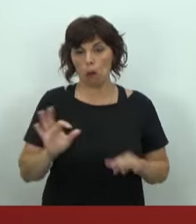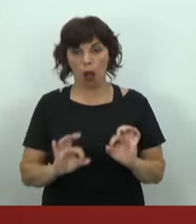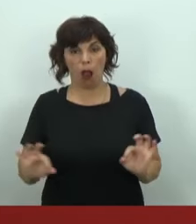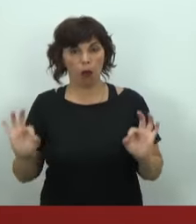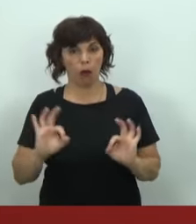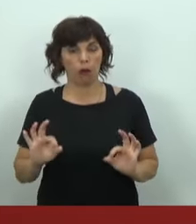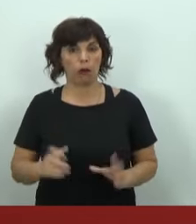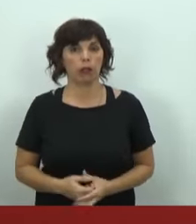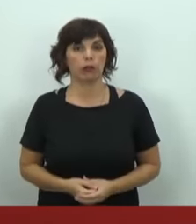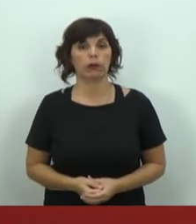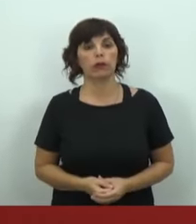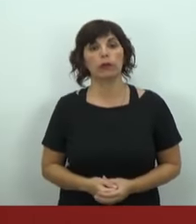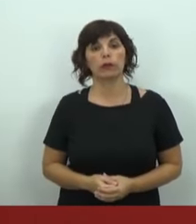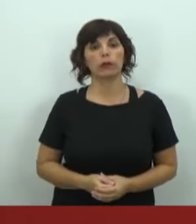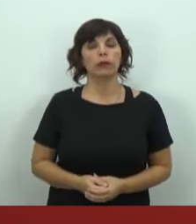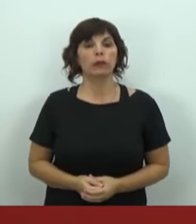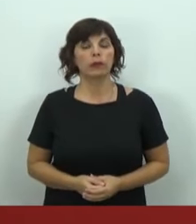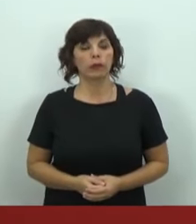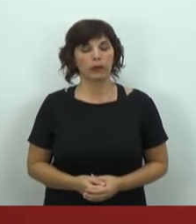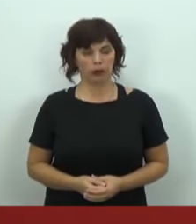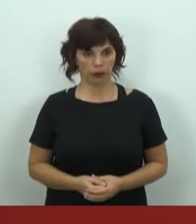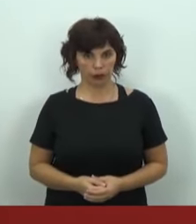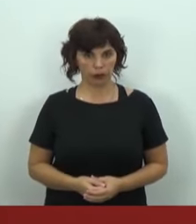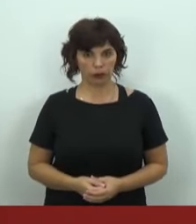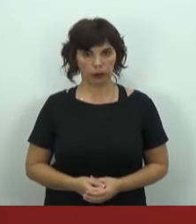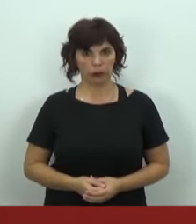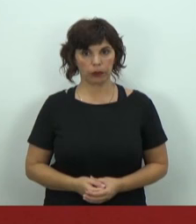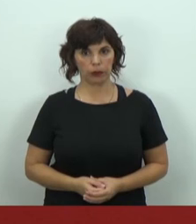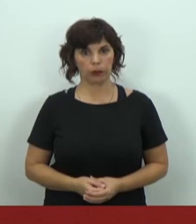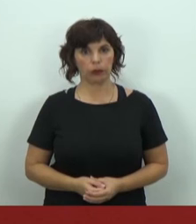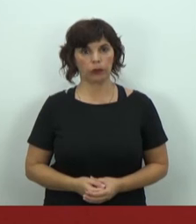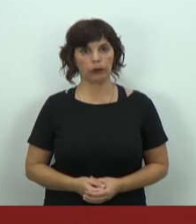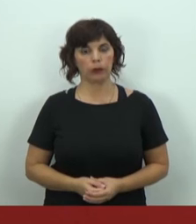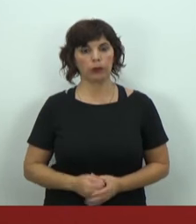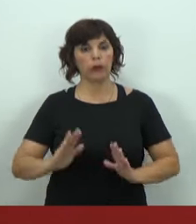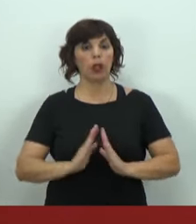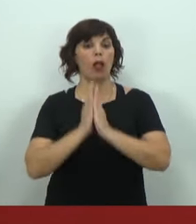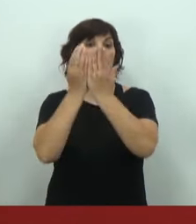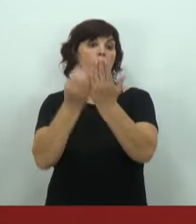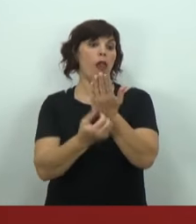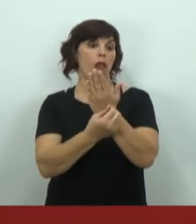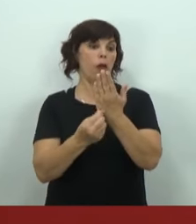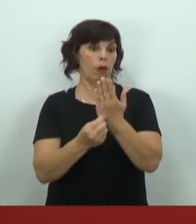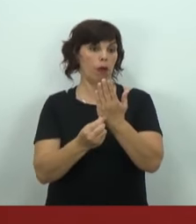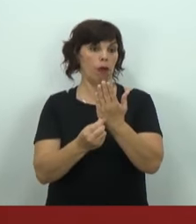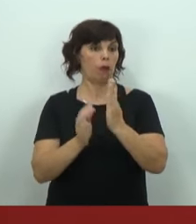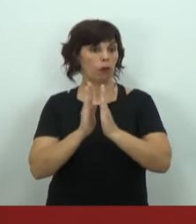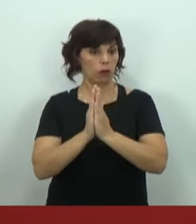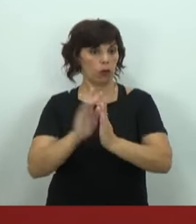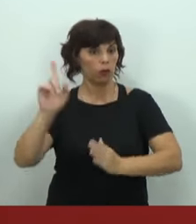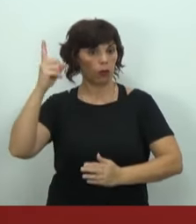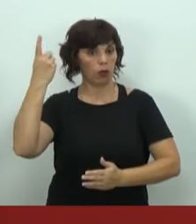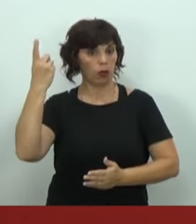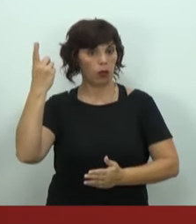En ningún sitio de la Biblia, en ningún sitio de la Palabra Santa de Dios, que